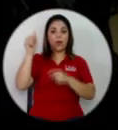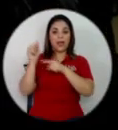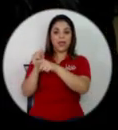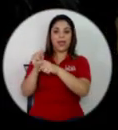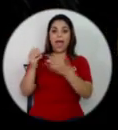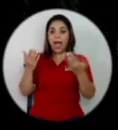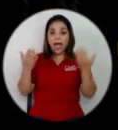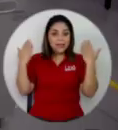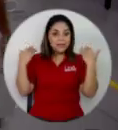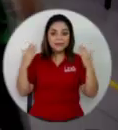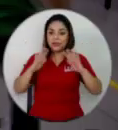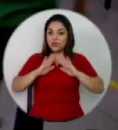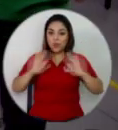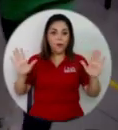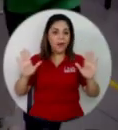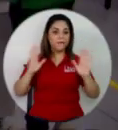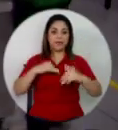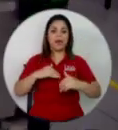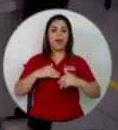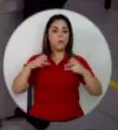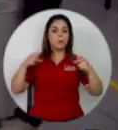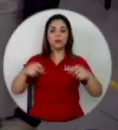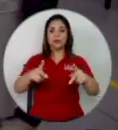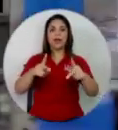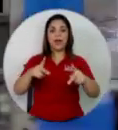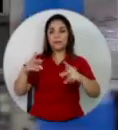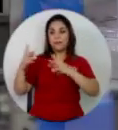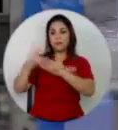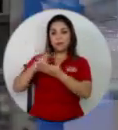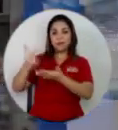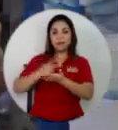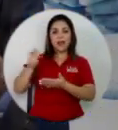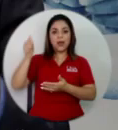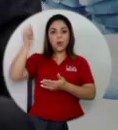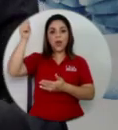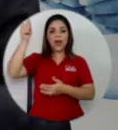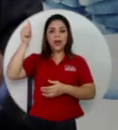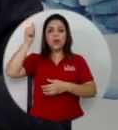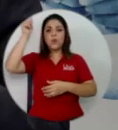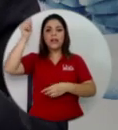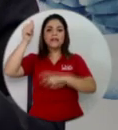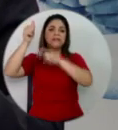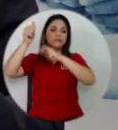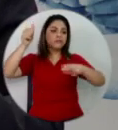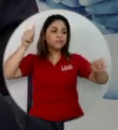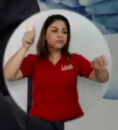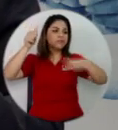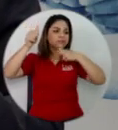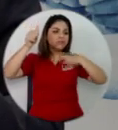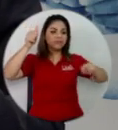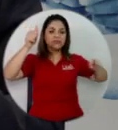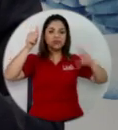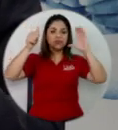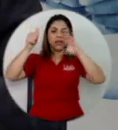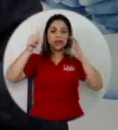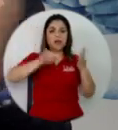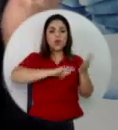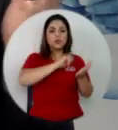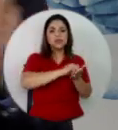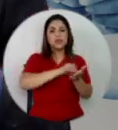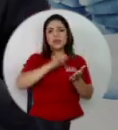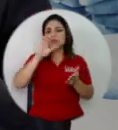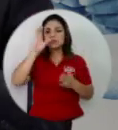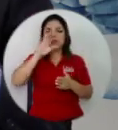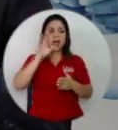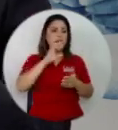Alajuela, una oportunidad que antes no tenían los y las jóvenes de esa provincia, que tenían que trasladarse hacia otra provincia en el área